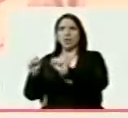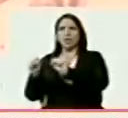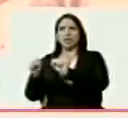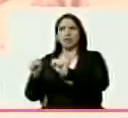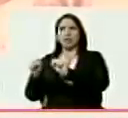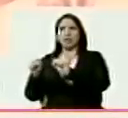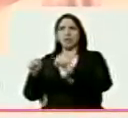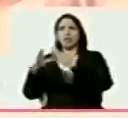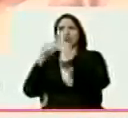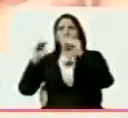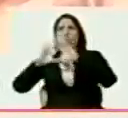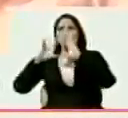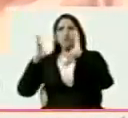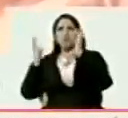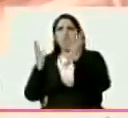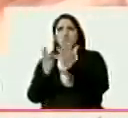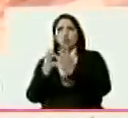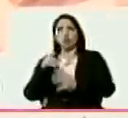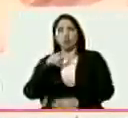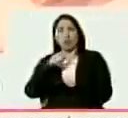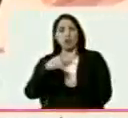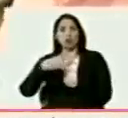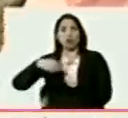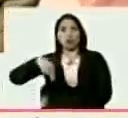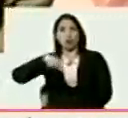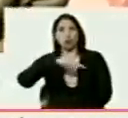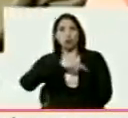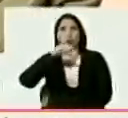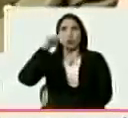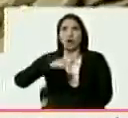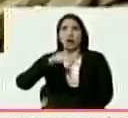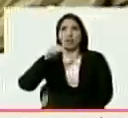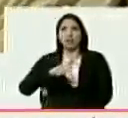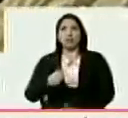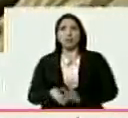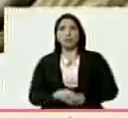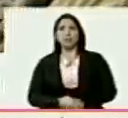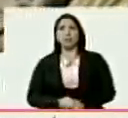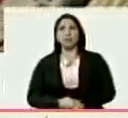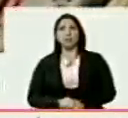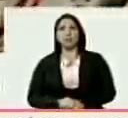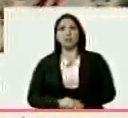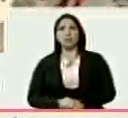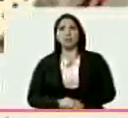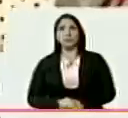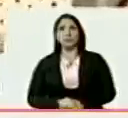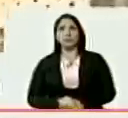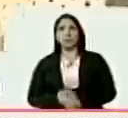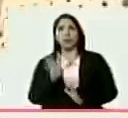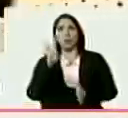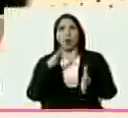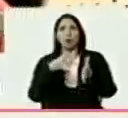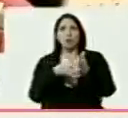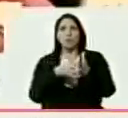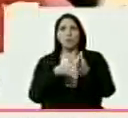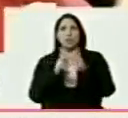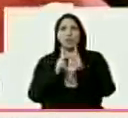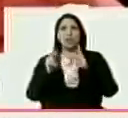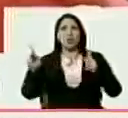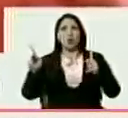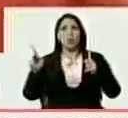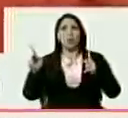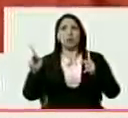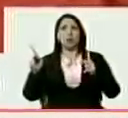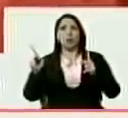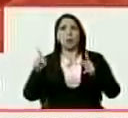el mundo. Por esto nosotros de Siria venimos, no sé cuántos mil kilómetros, son 13.000 kilómetros, para